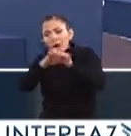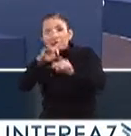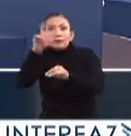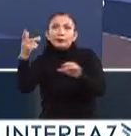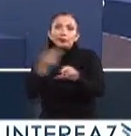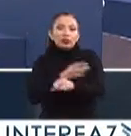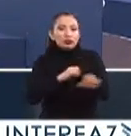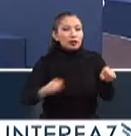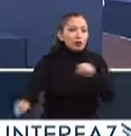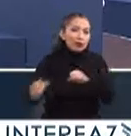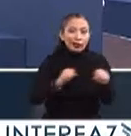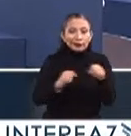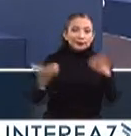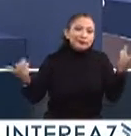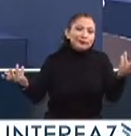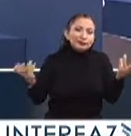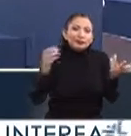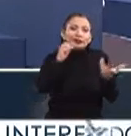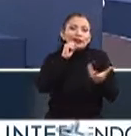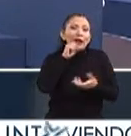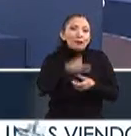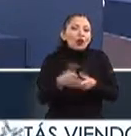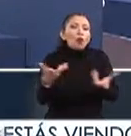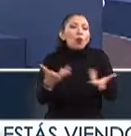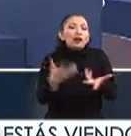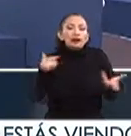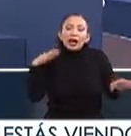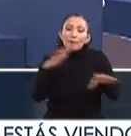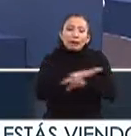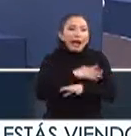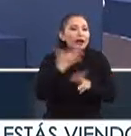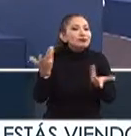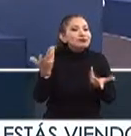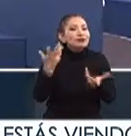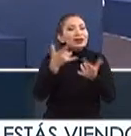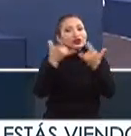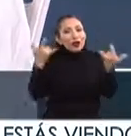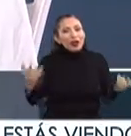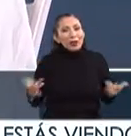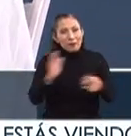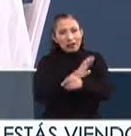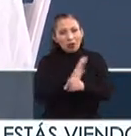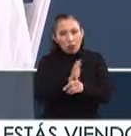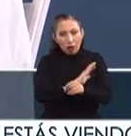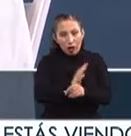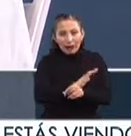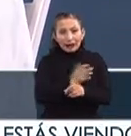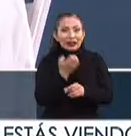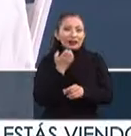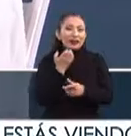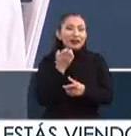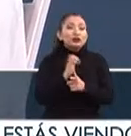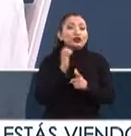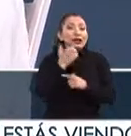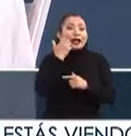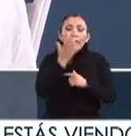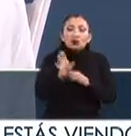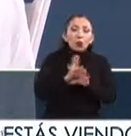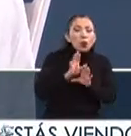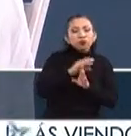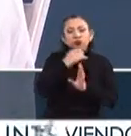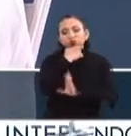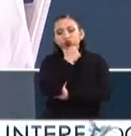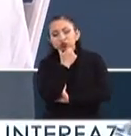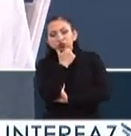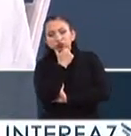tembló y el terremoto pues también nos hizo como darle un giro a la película, y lo que queríamos era justamente que pues enlazar, ¿no? Decir,